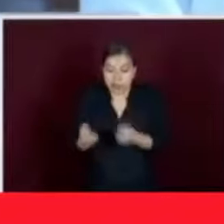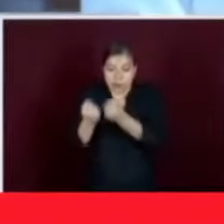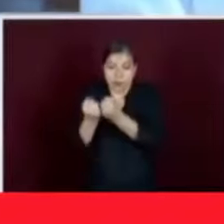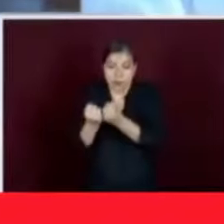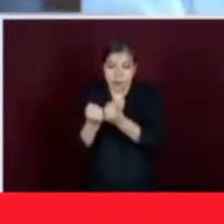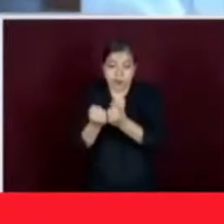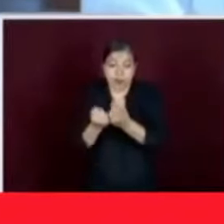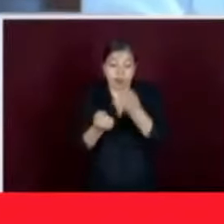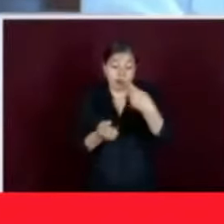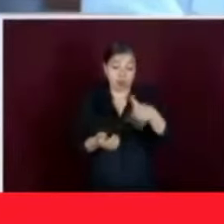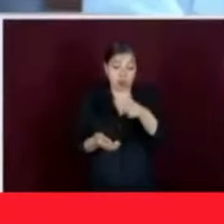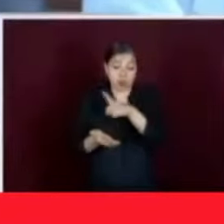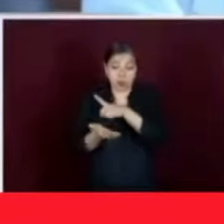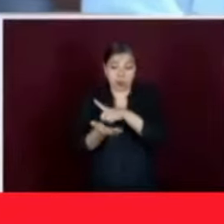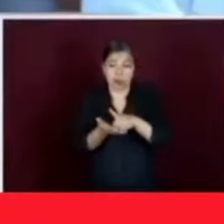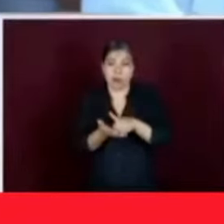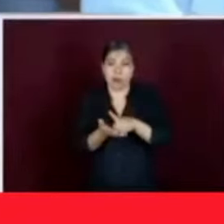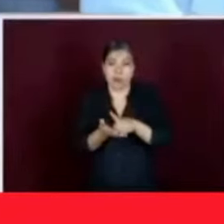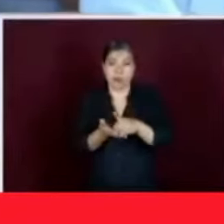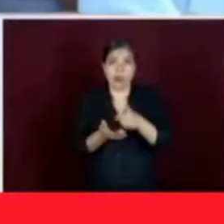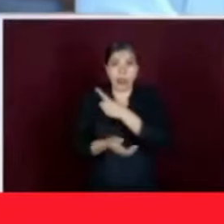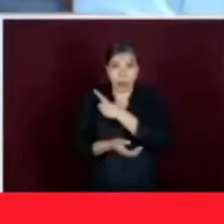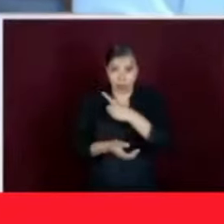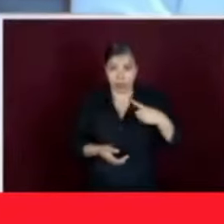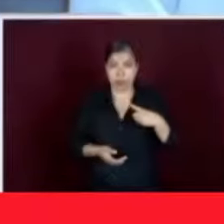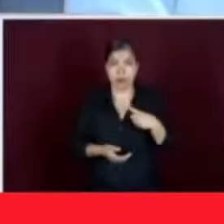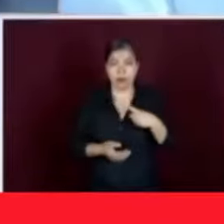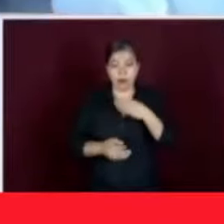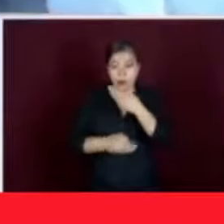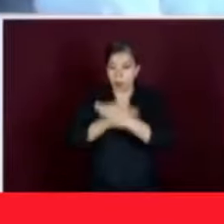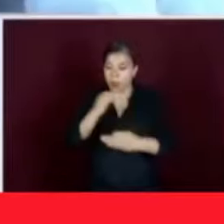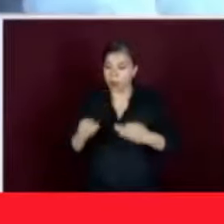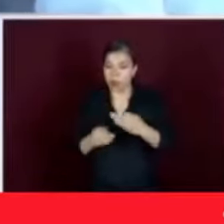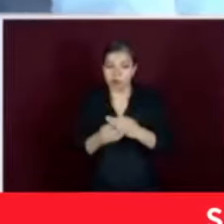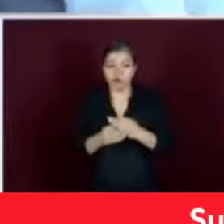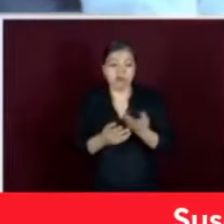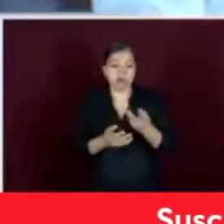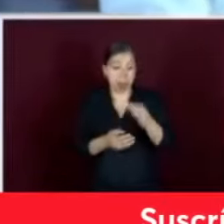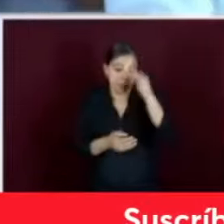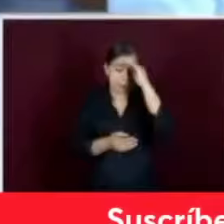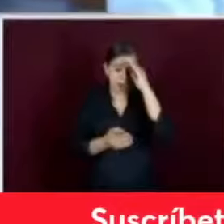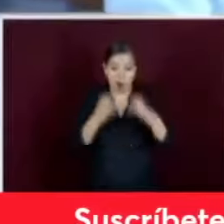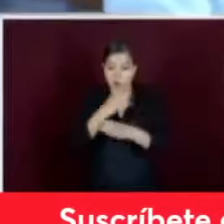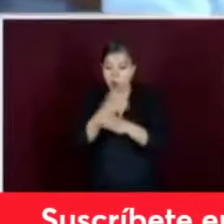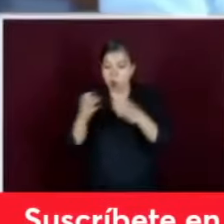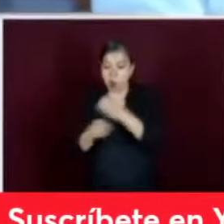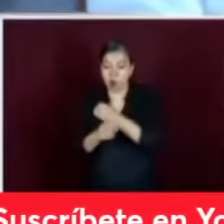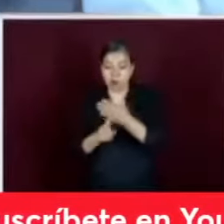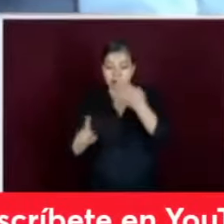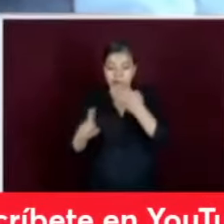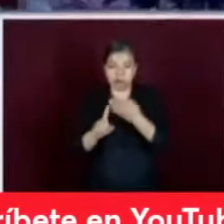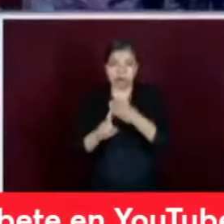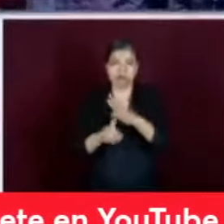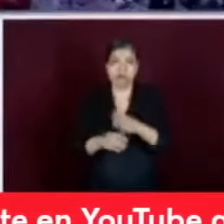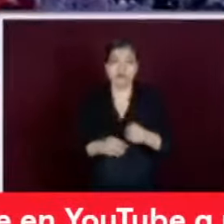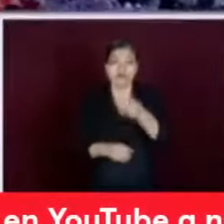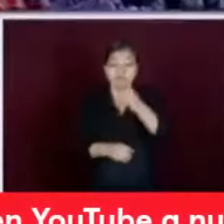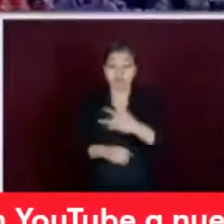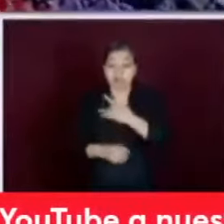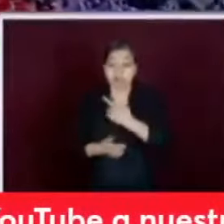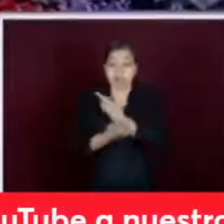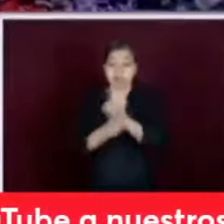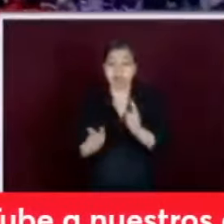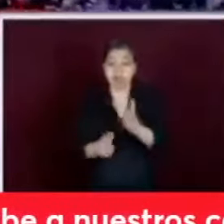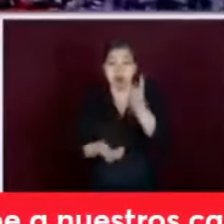haber derechos, sino que todo es mercancía y que la libertad solo está en